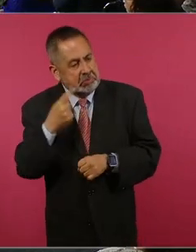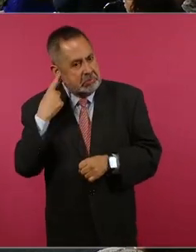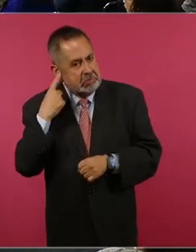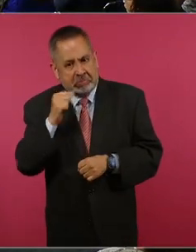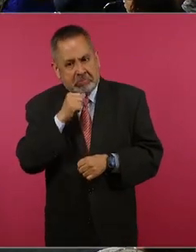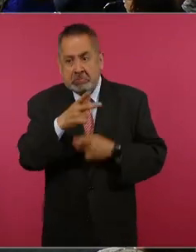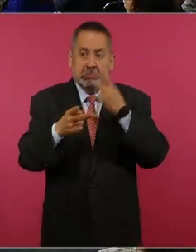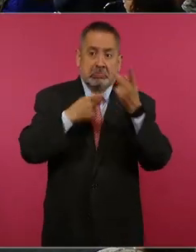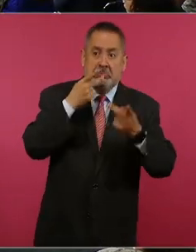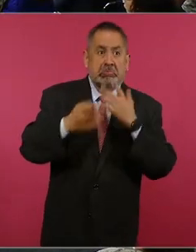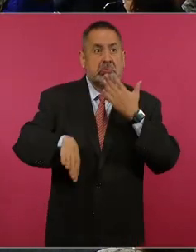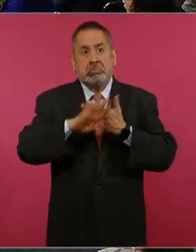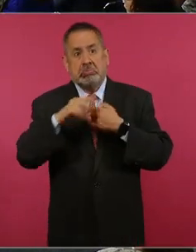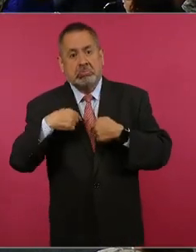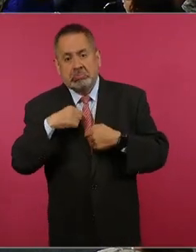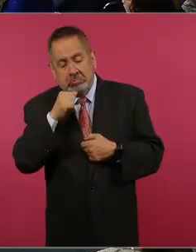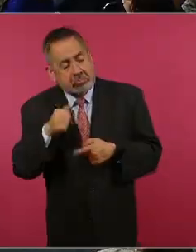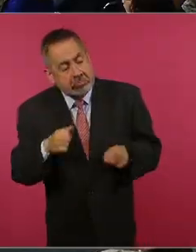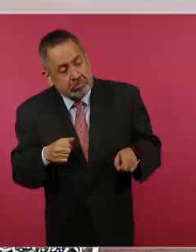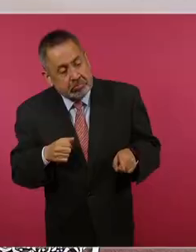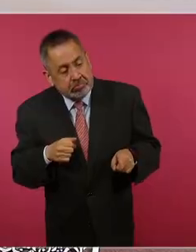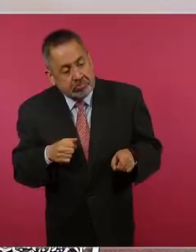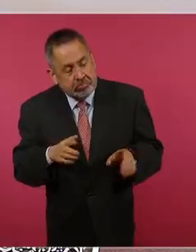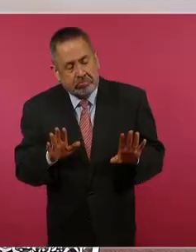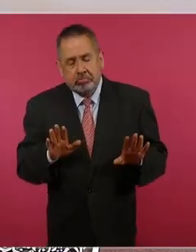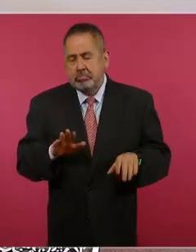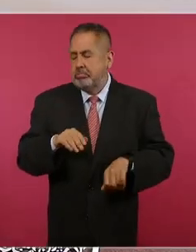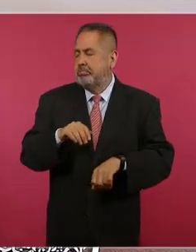no declara. O sea,